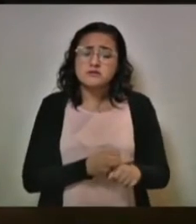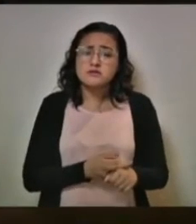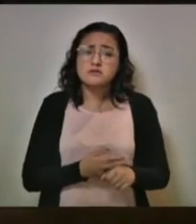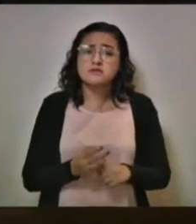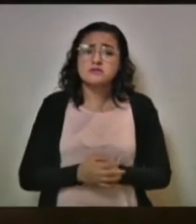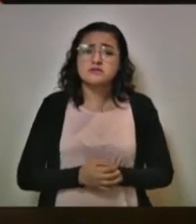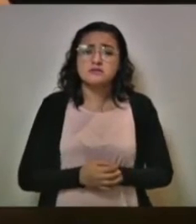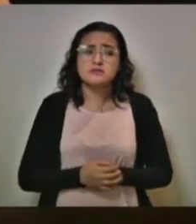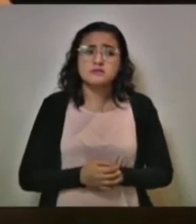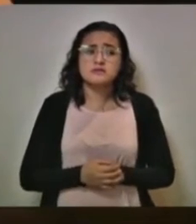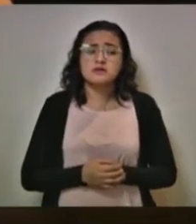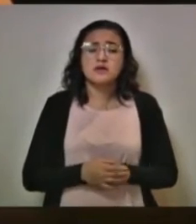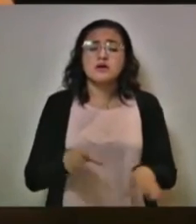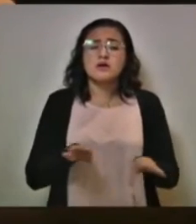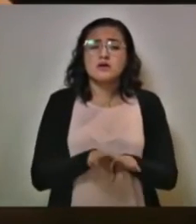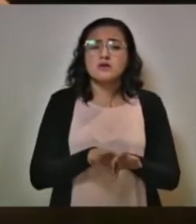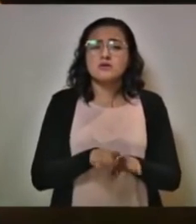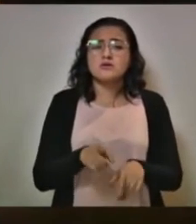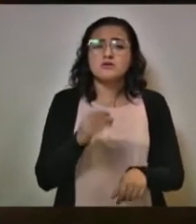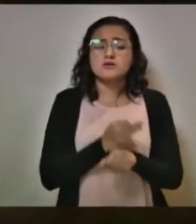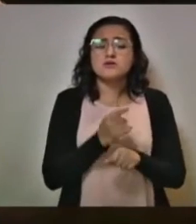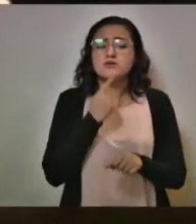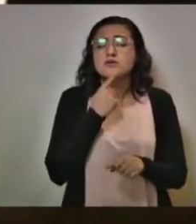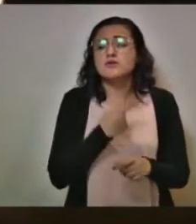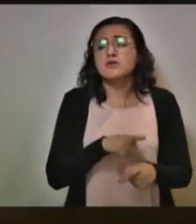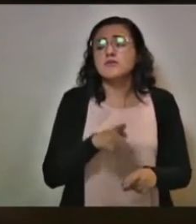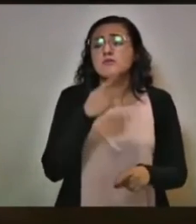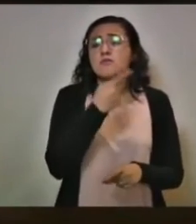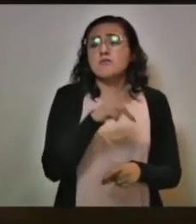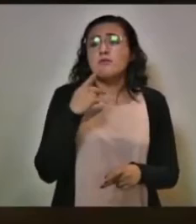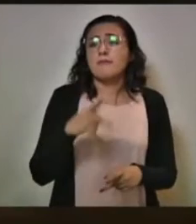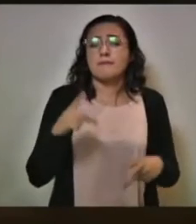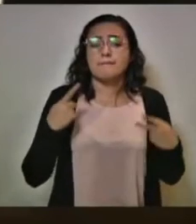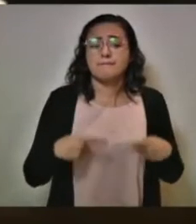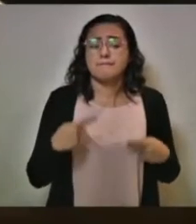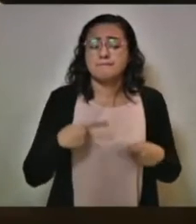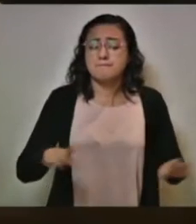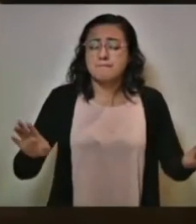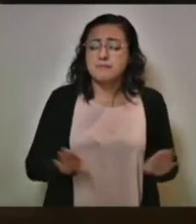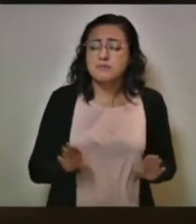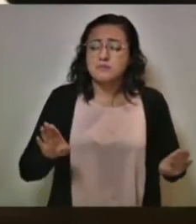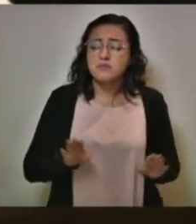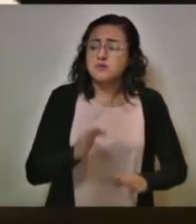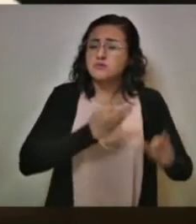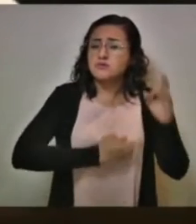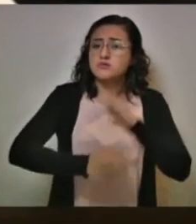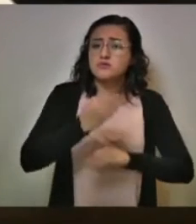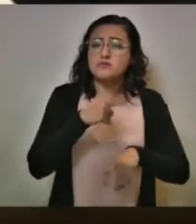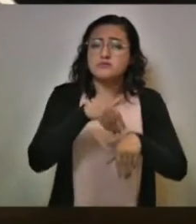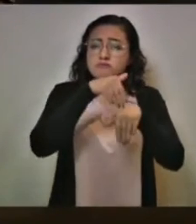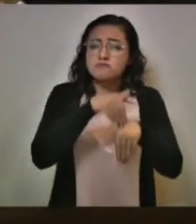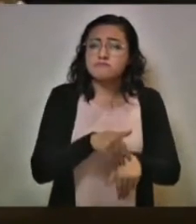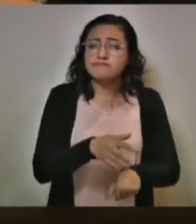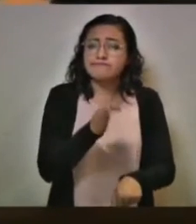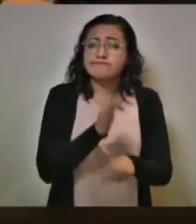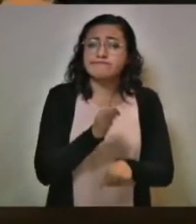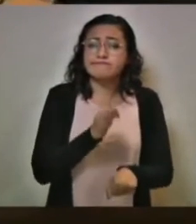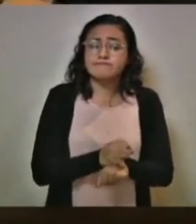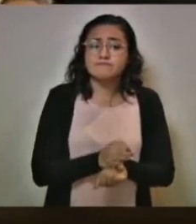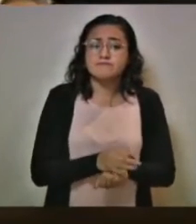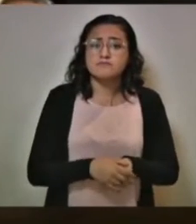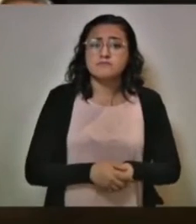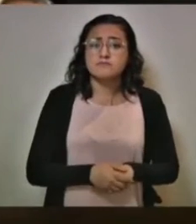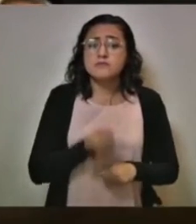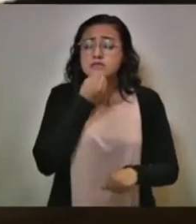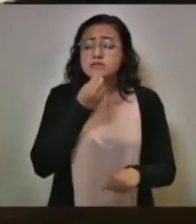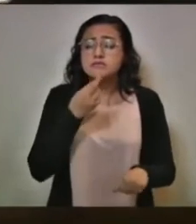Salomón, la demanda la va a marcar el comportamiento de la sociedad, señor. En este momento,